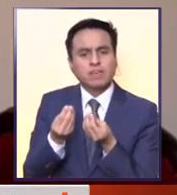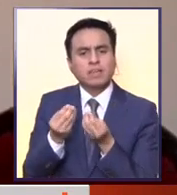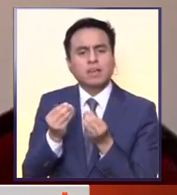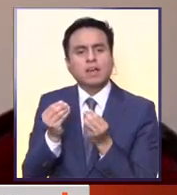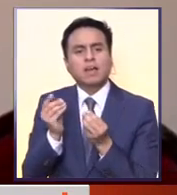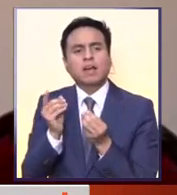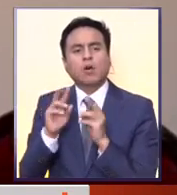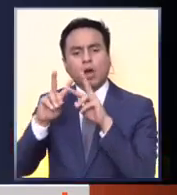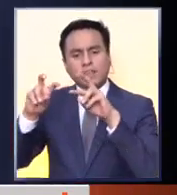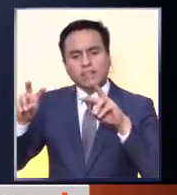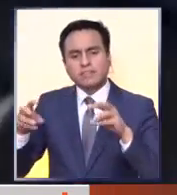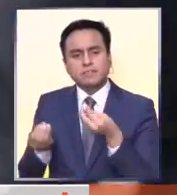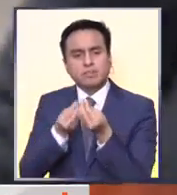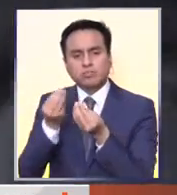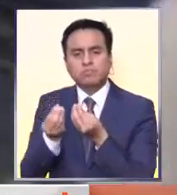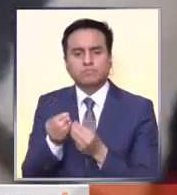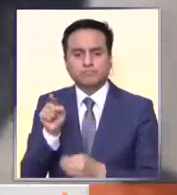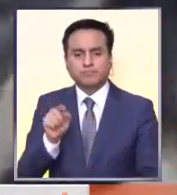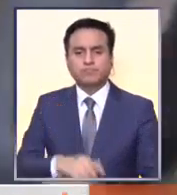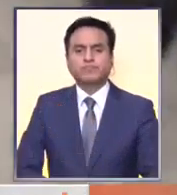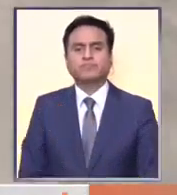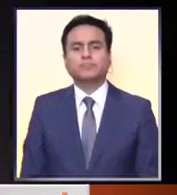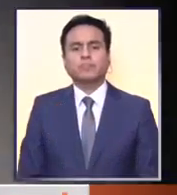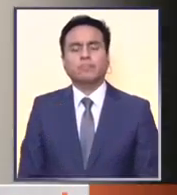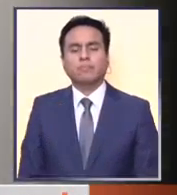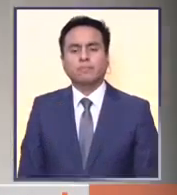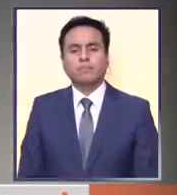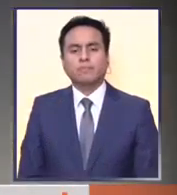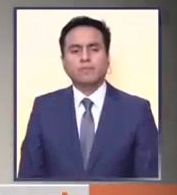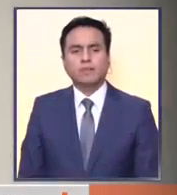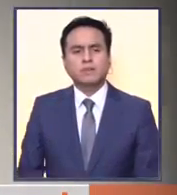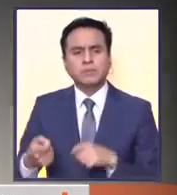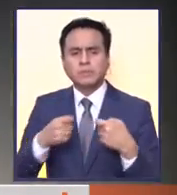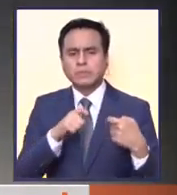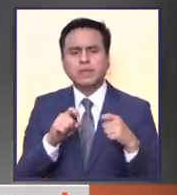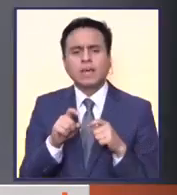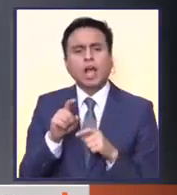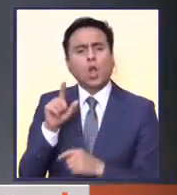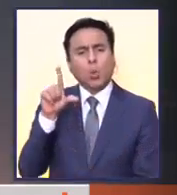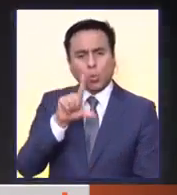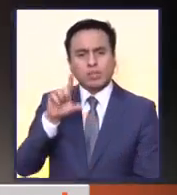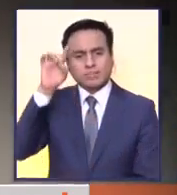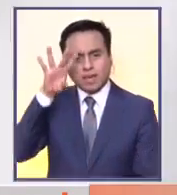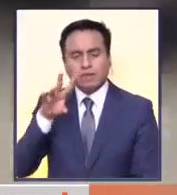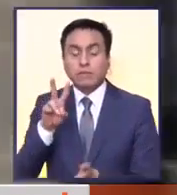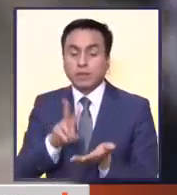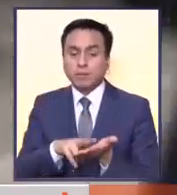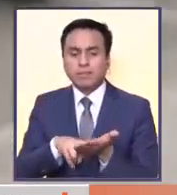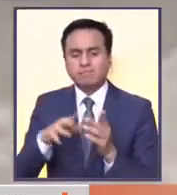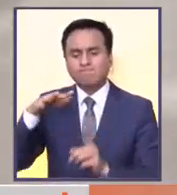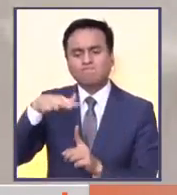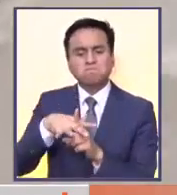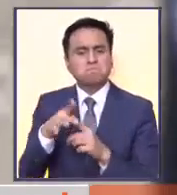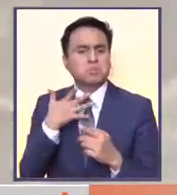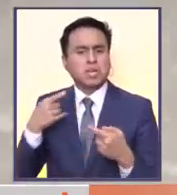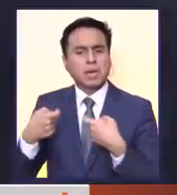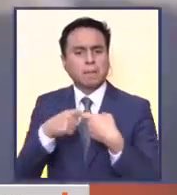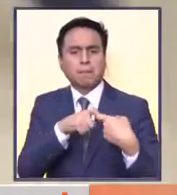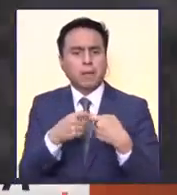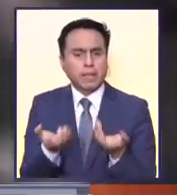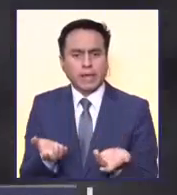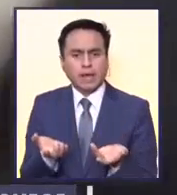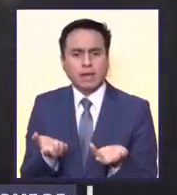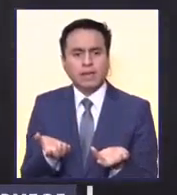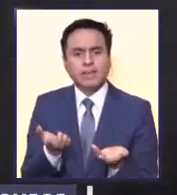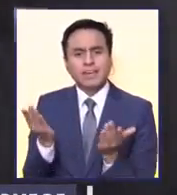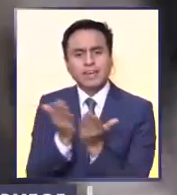análisis de lo que fue solo el lunes se sabrá realmente que originó esta pelea ya que las